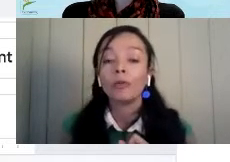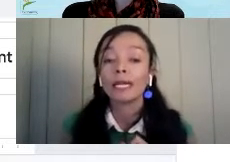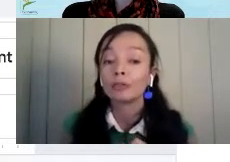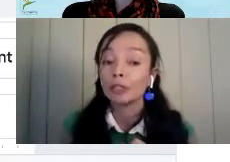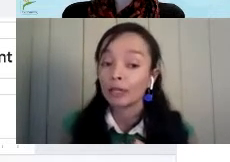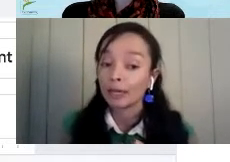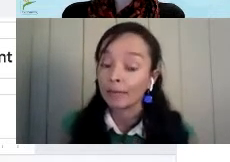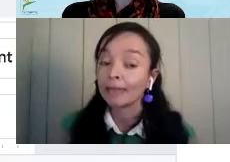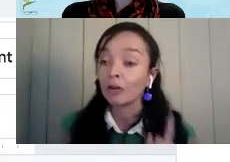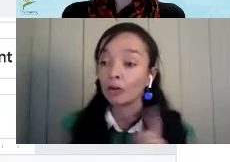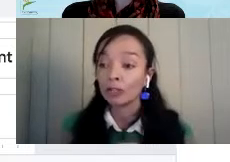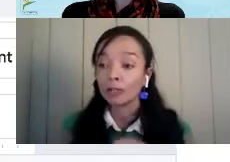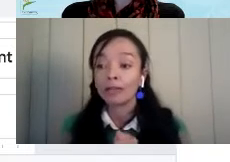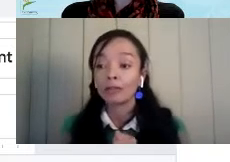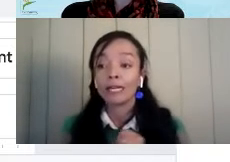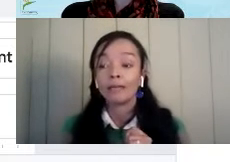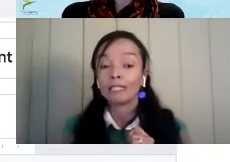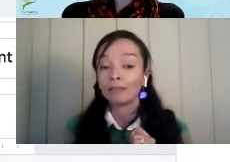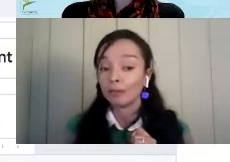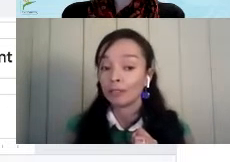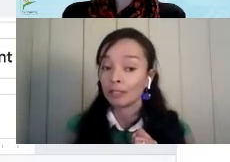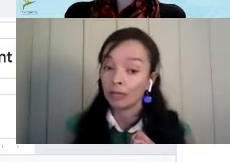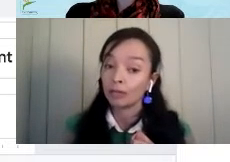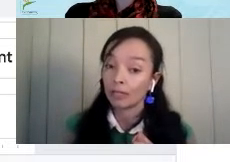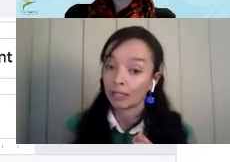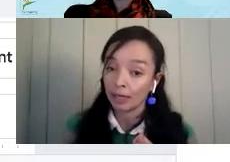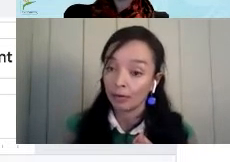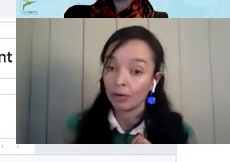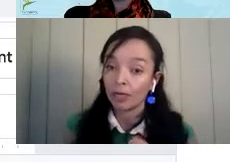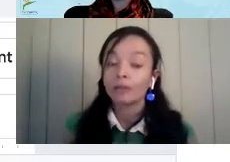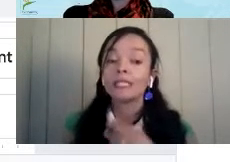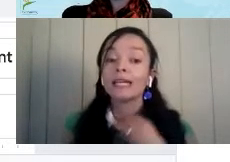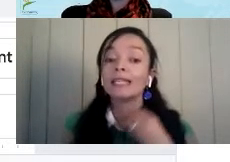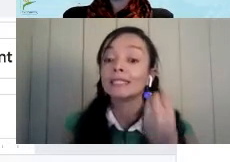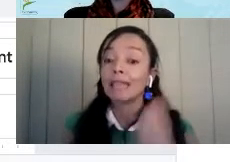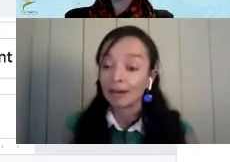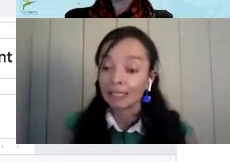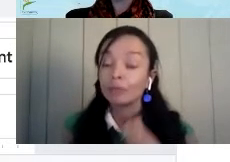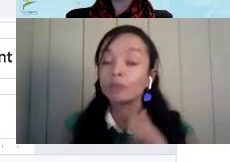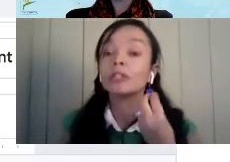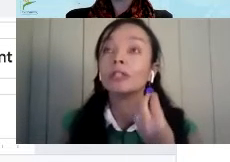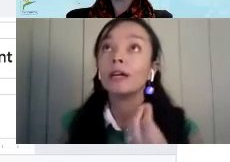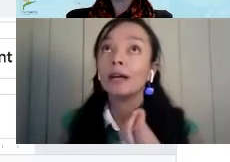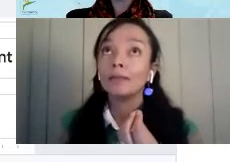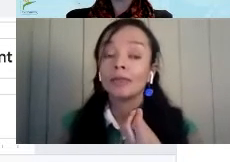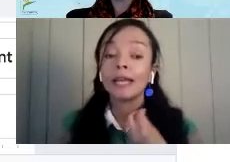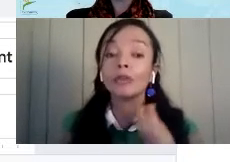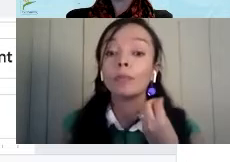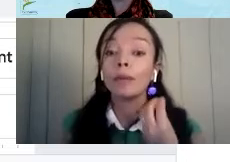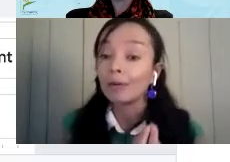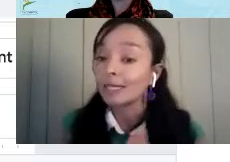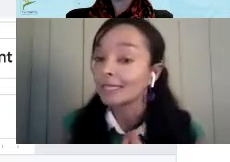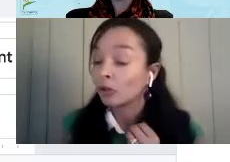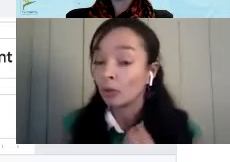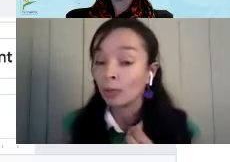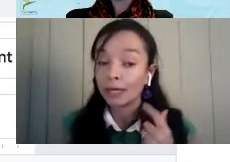porque esto incrementa el conocimiento en el hemisferio izquierdo del cerebro. Entonces, le estamos dando